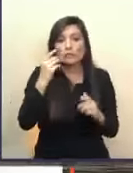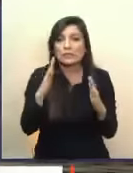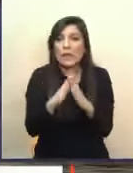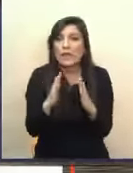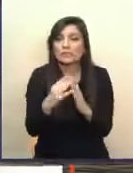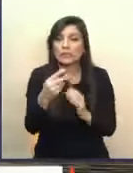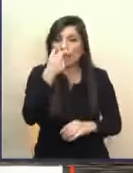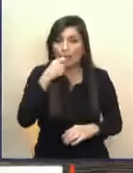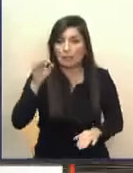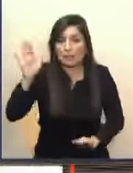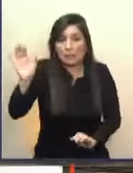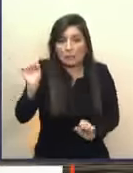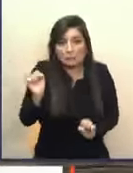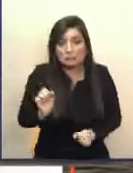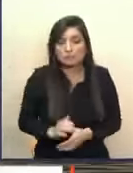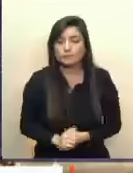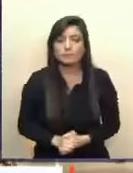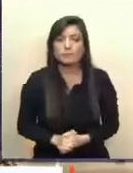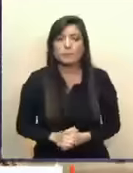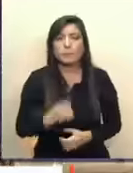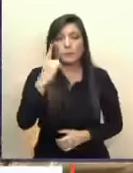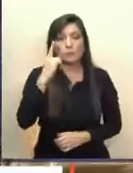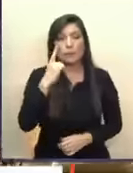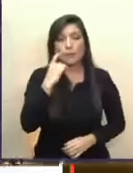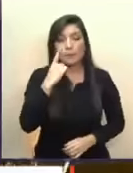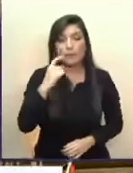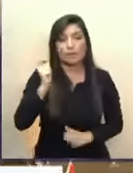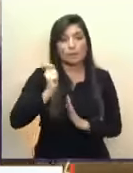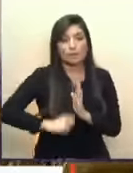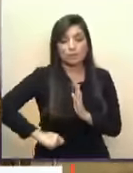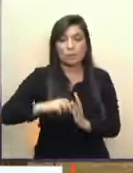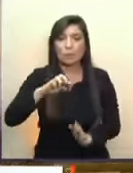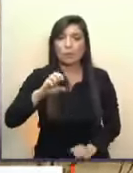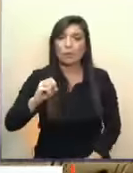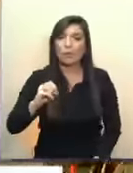Hitler. Una vez me contrató un señor, un polaco,